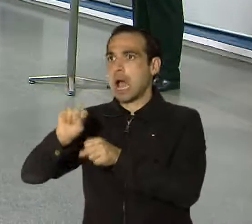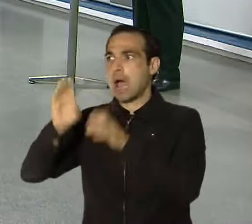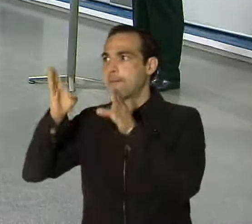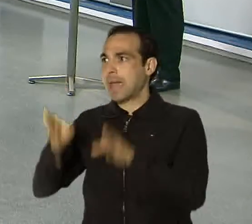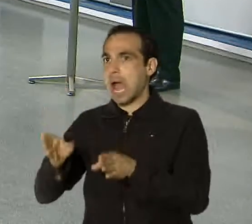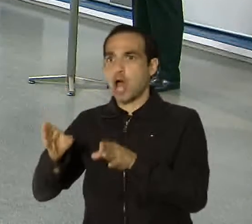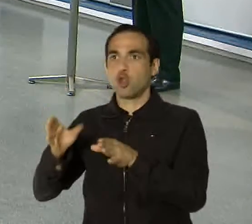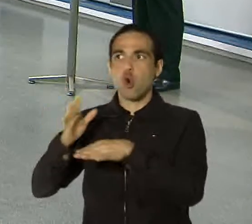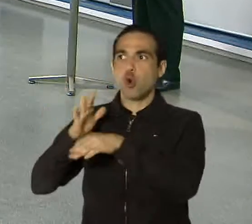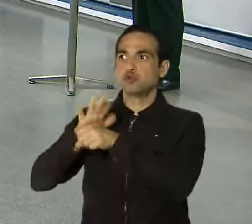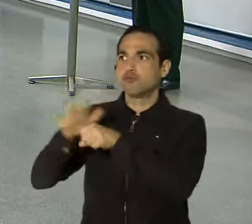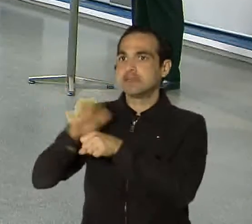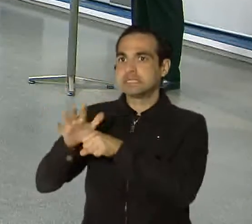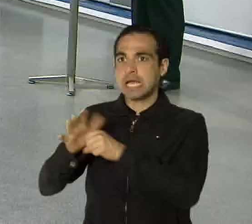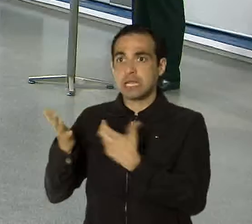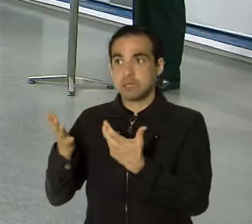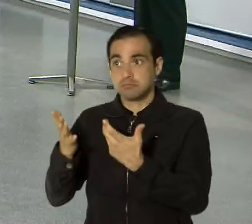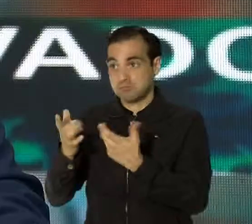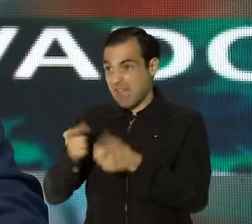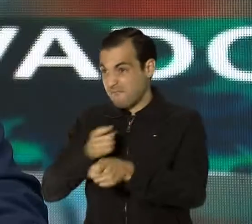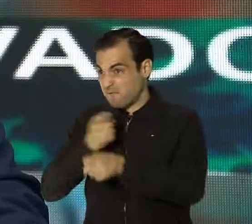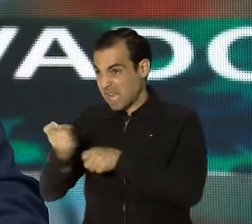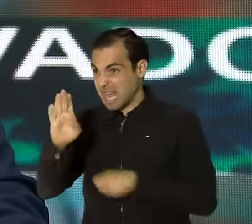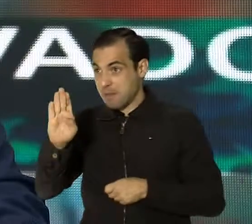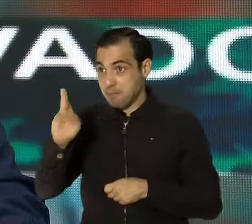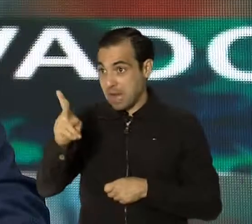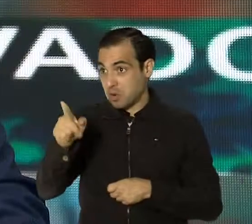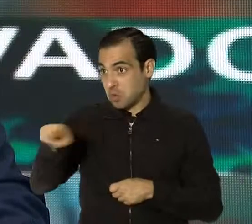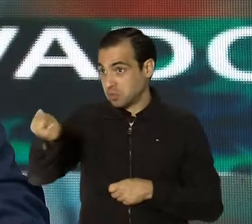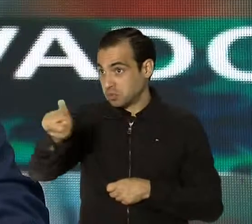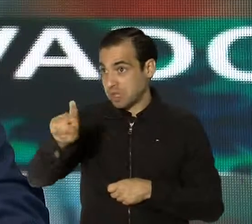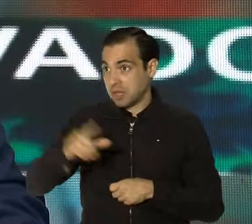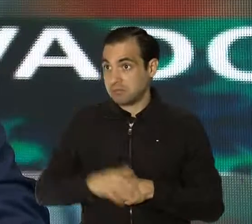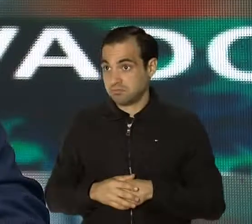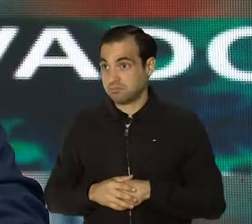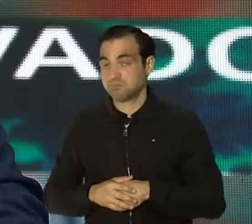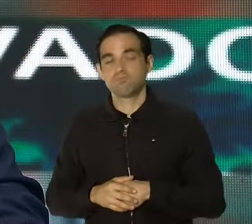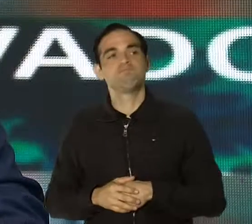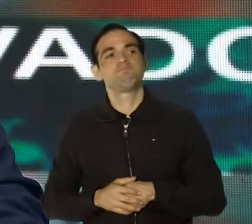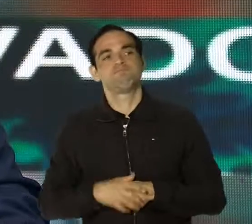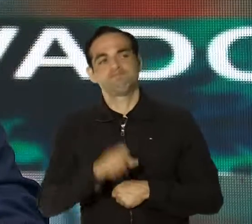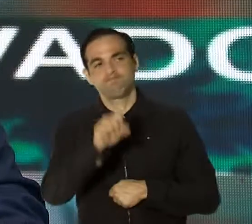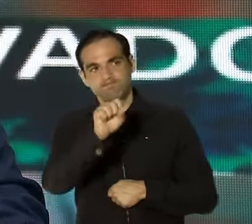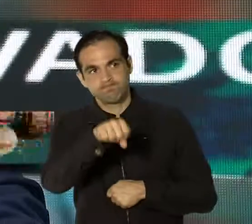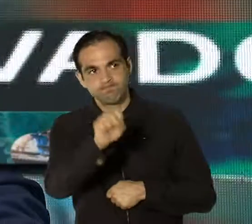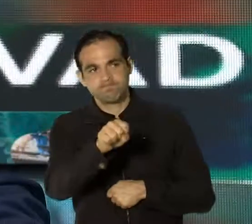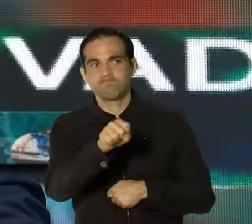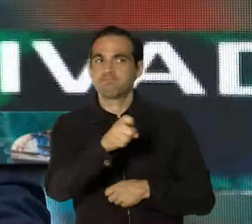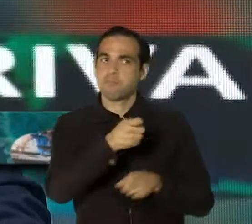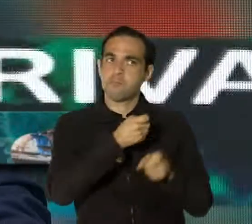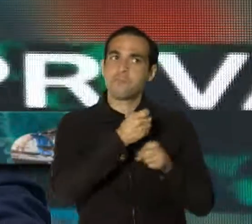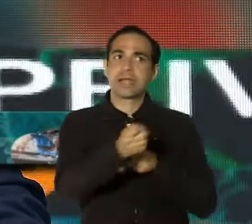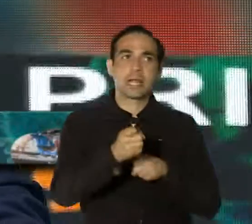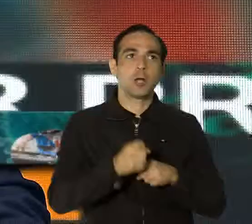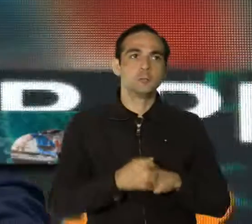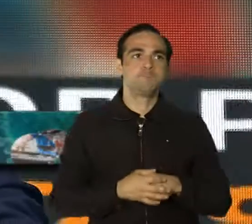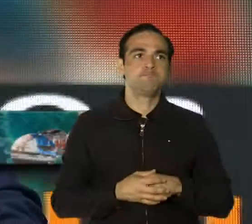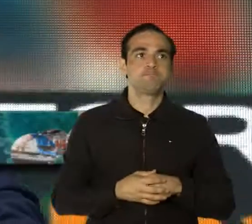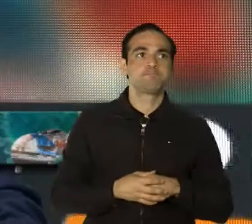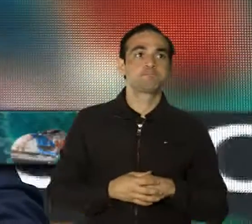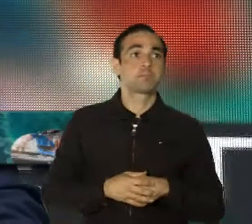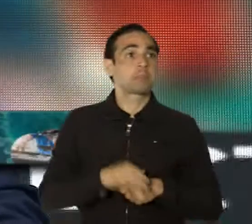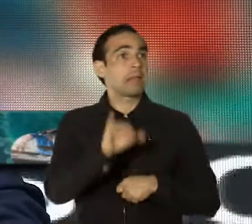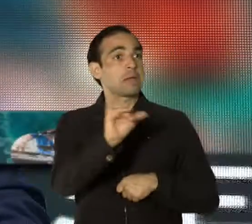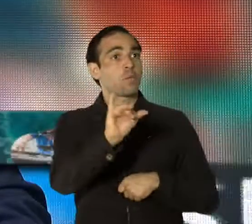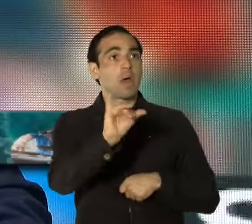disponibles ha perjudicado a la banca hipotecaria? Sí, ha perjudicado la banca hipotecaria y la